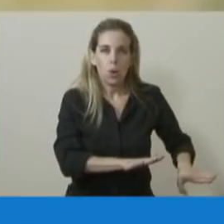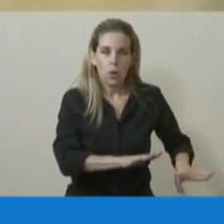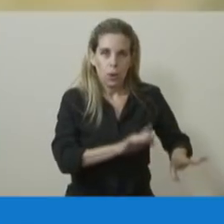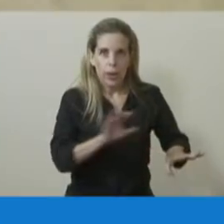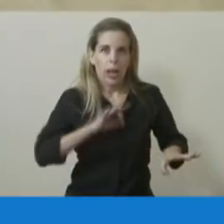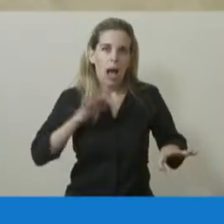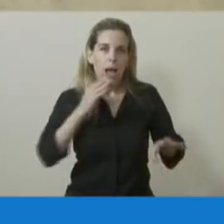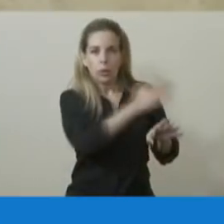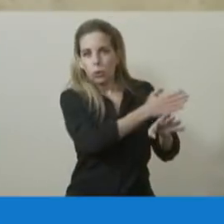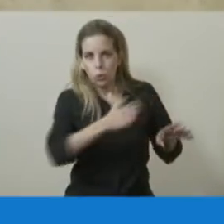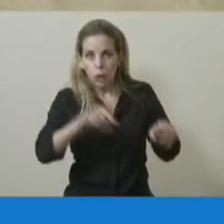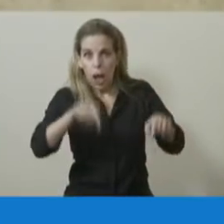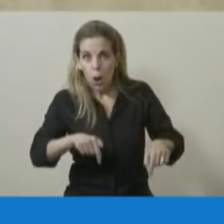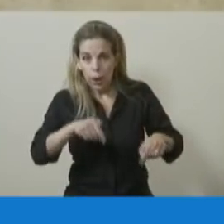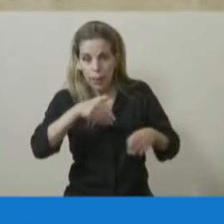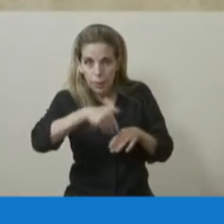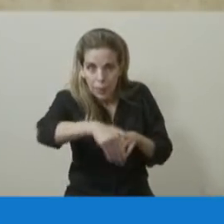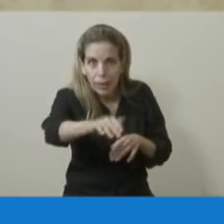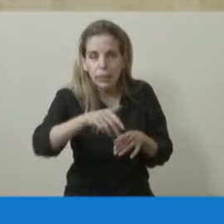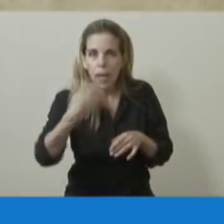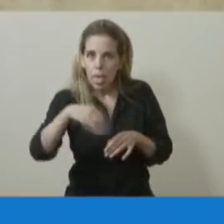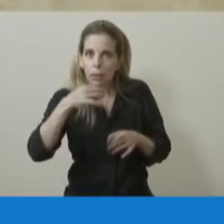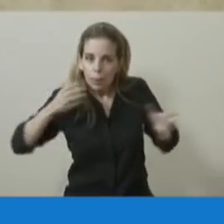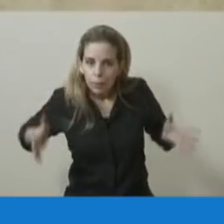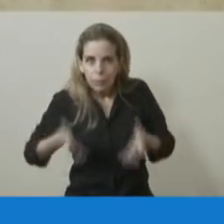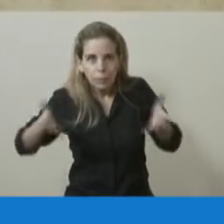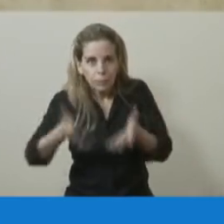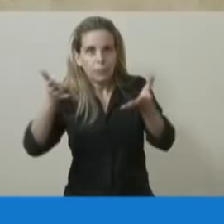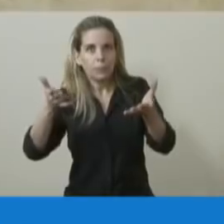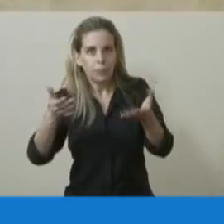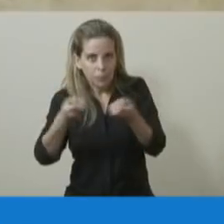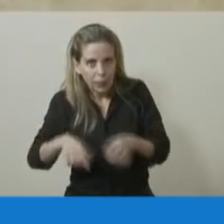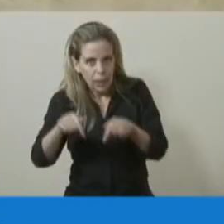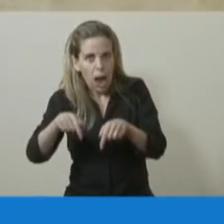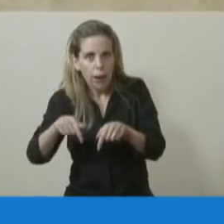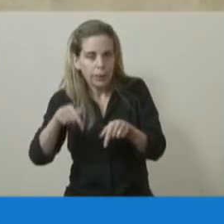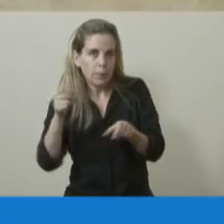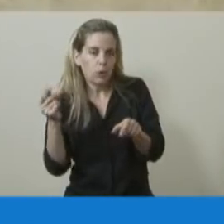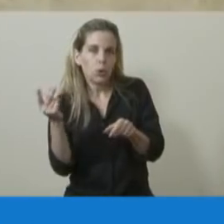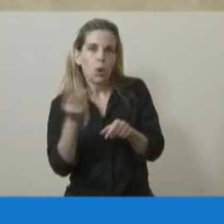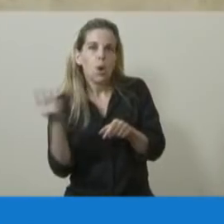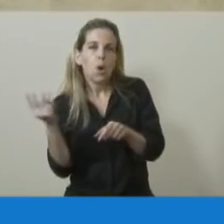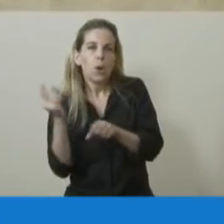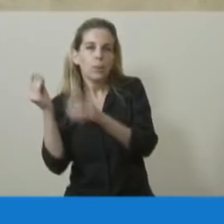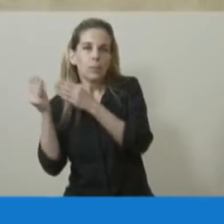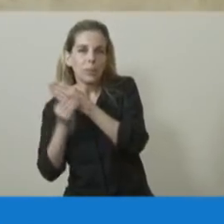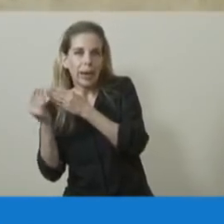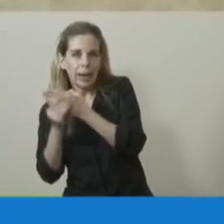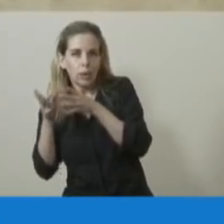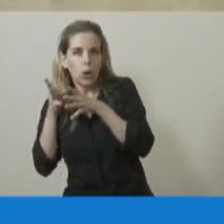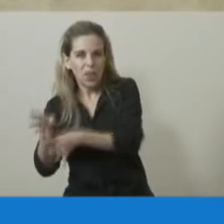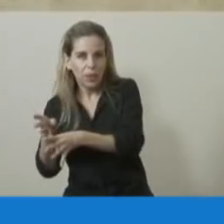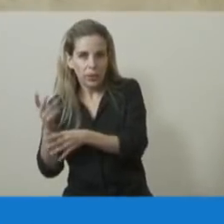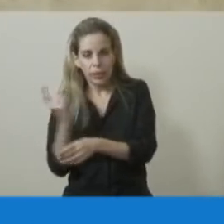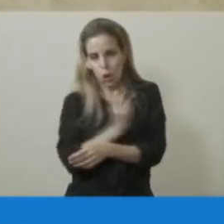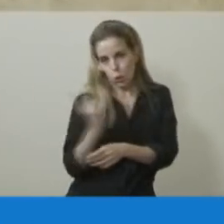Y tenemos que ponerla en marcha. Y estamos trabajando con el ministro en ver de qué